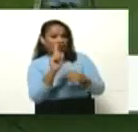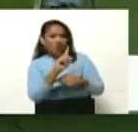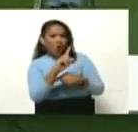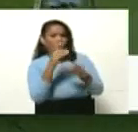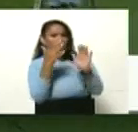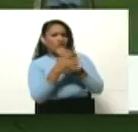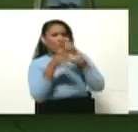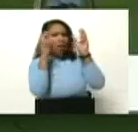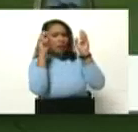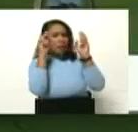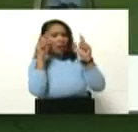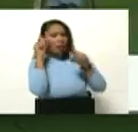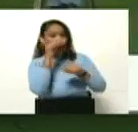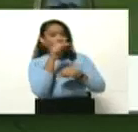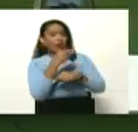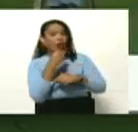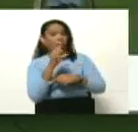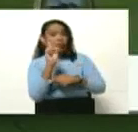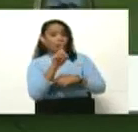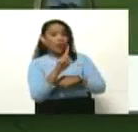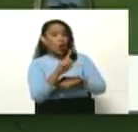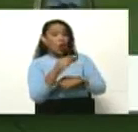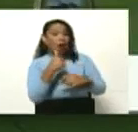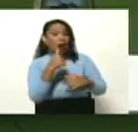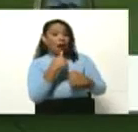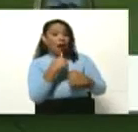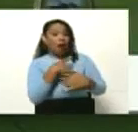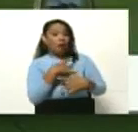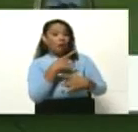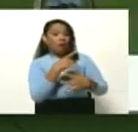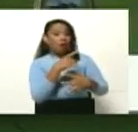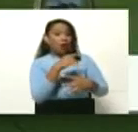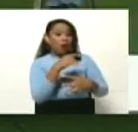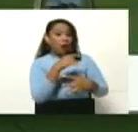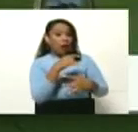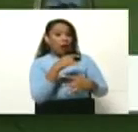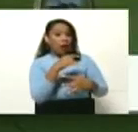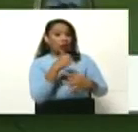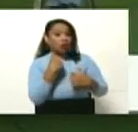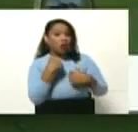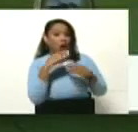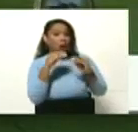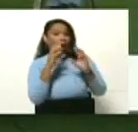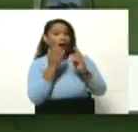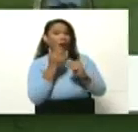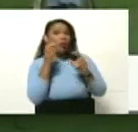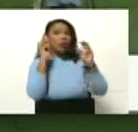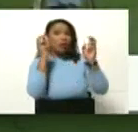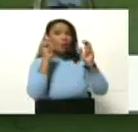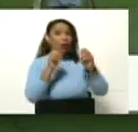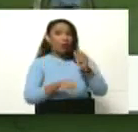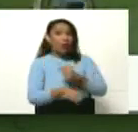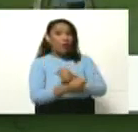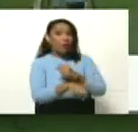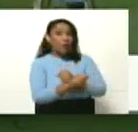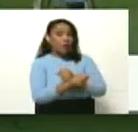perspectiva de ese joven, sino de la que a él le interesa. Y cuando hablo del fútbol, digo cualquier cosa.